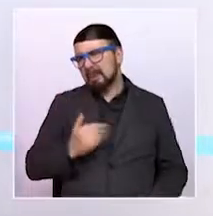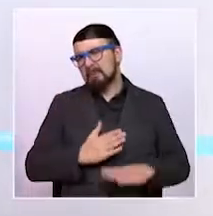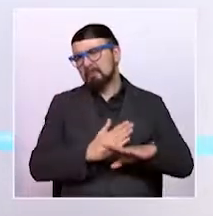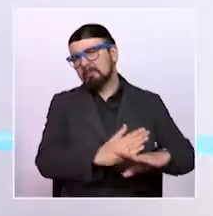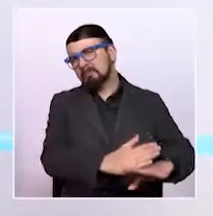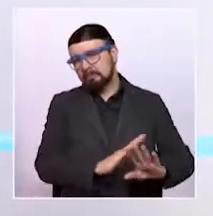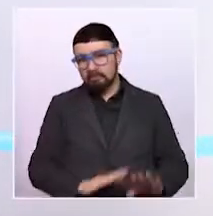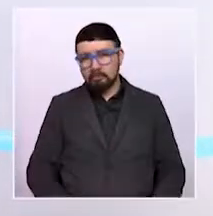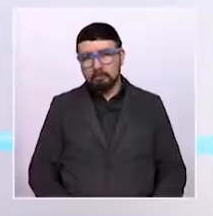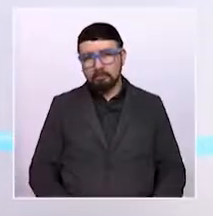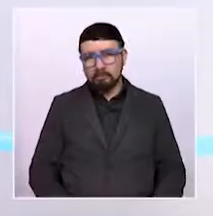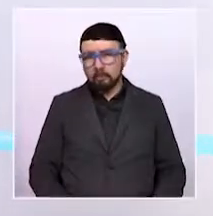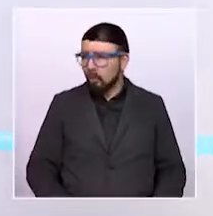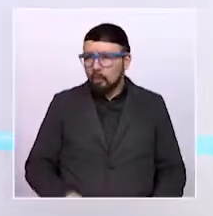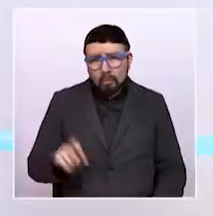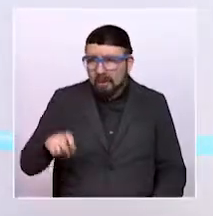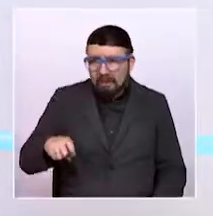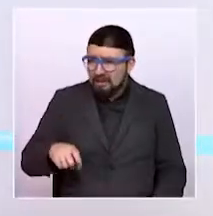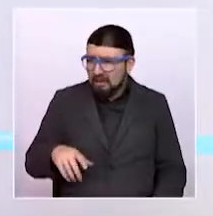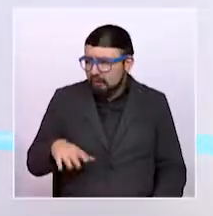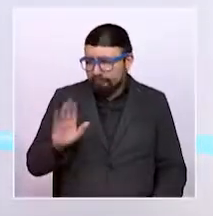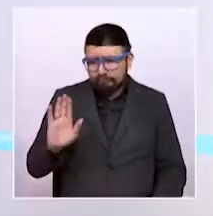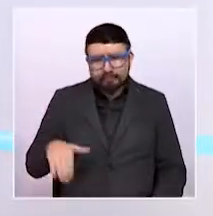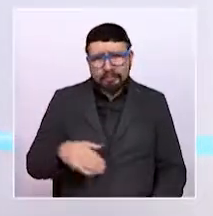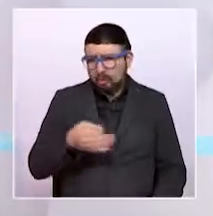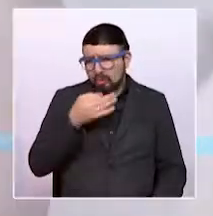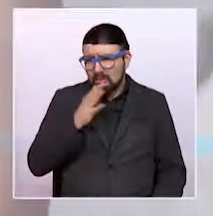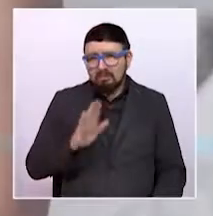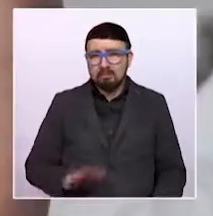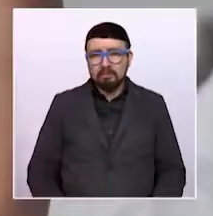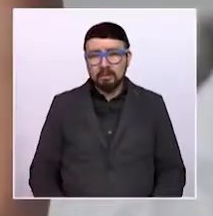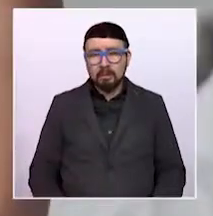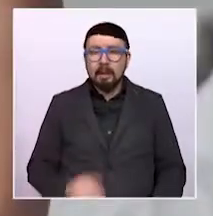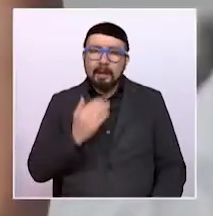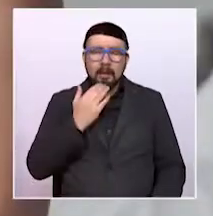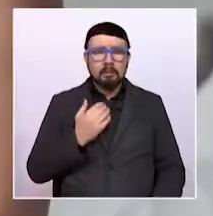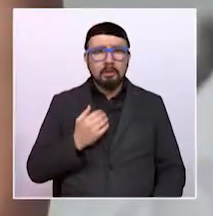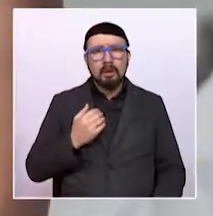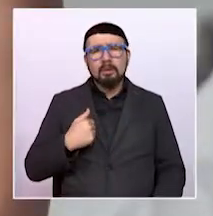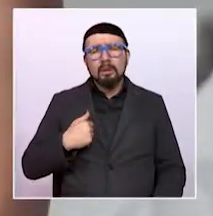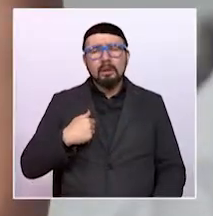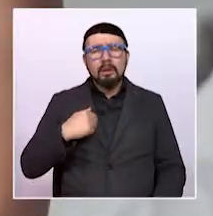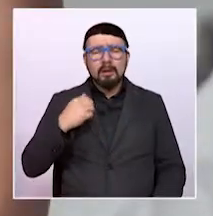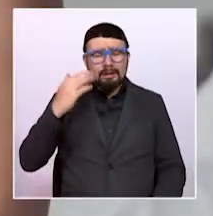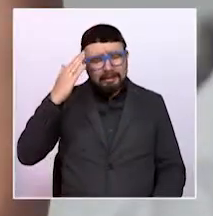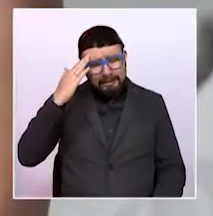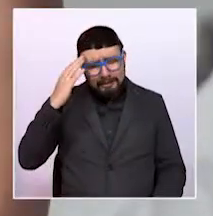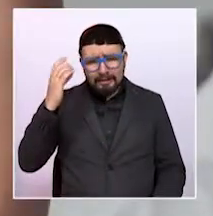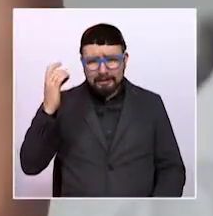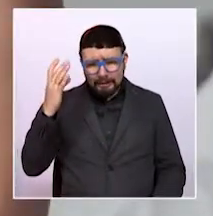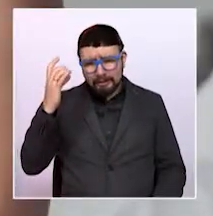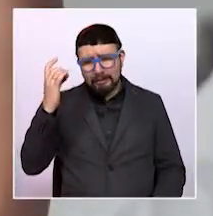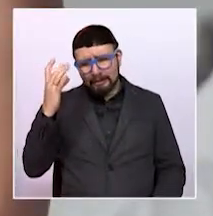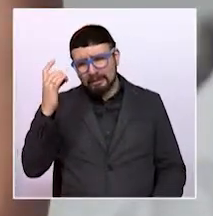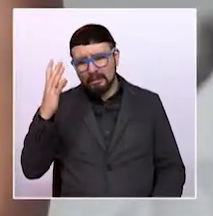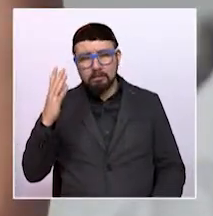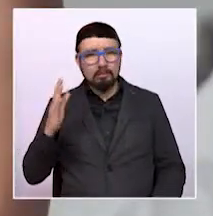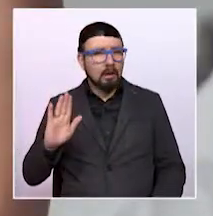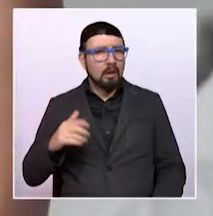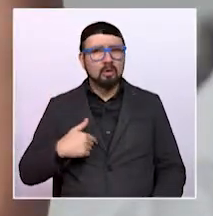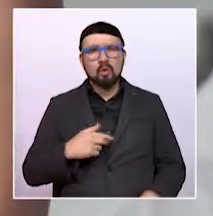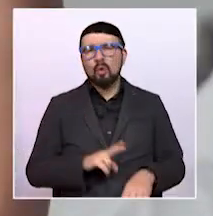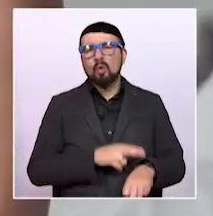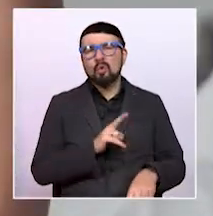iniciarlo si me explico en el embarazo tengo un dolorcito de cabeza pero estoy acostumbrada a que con la